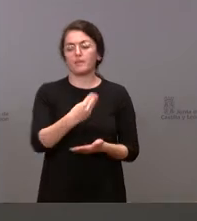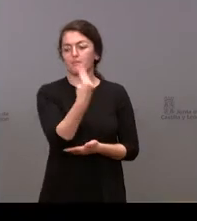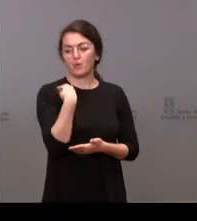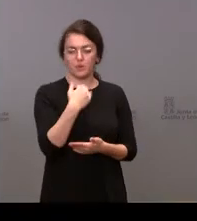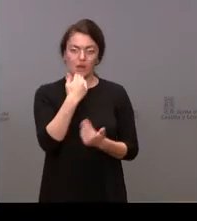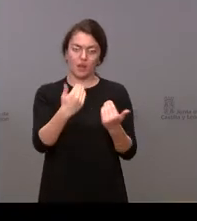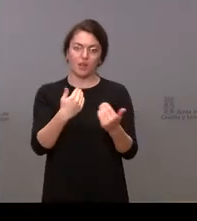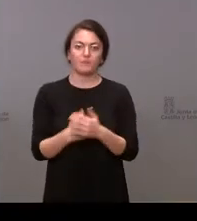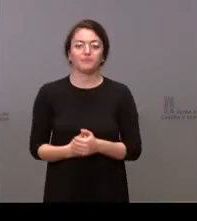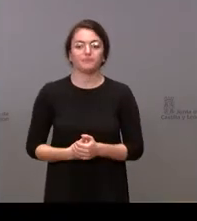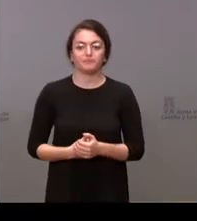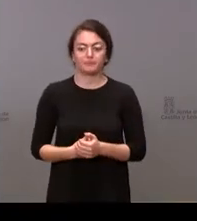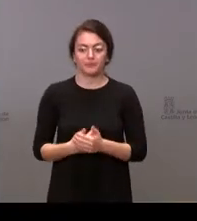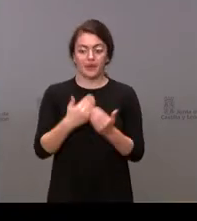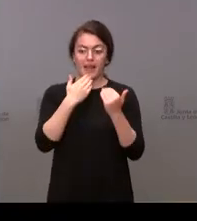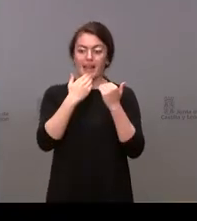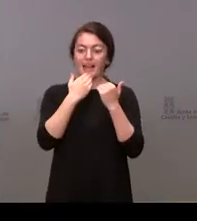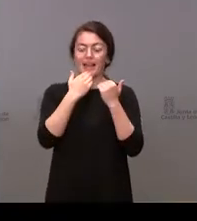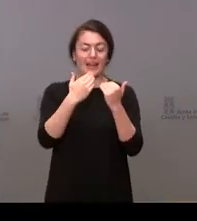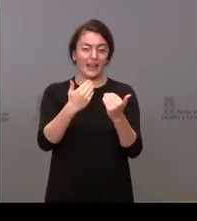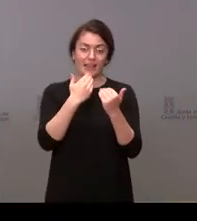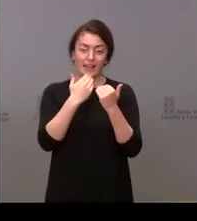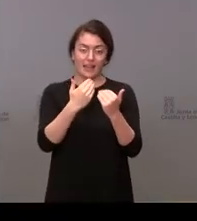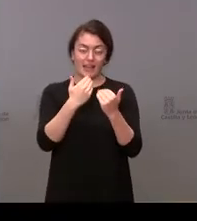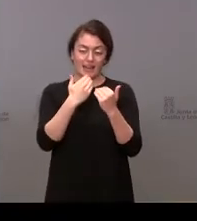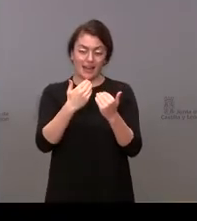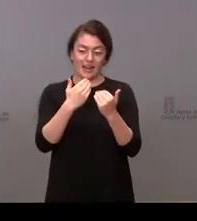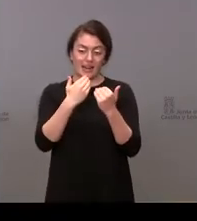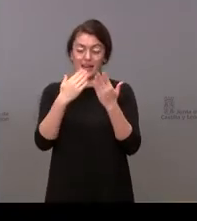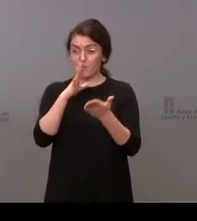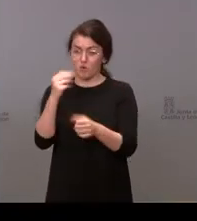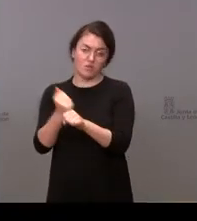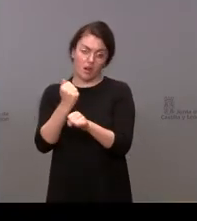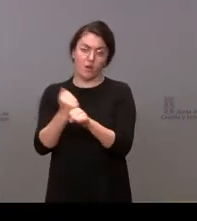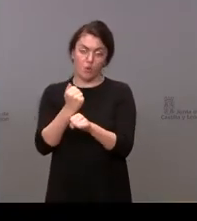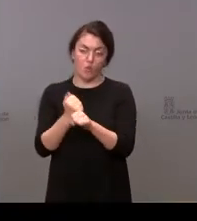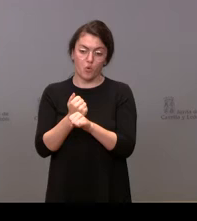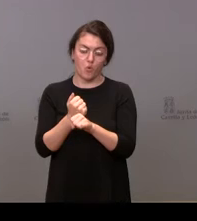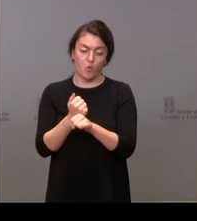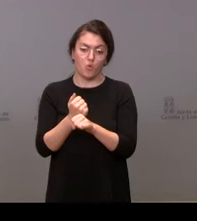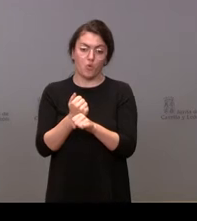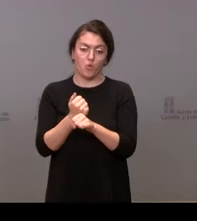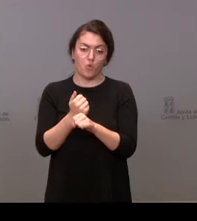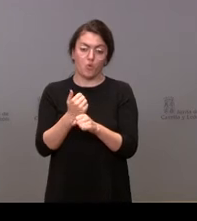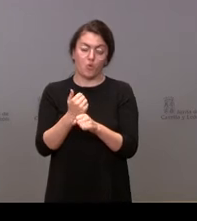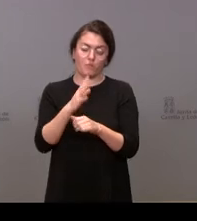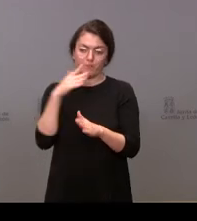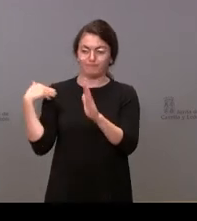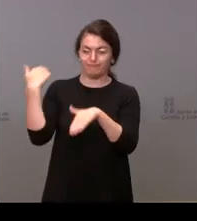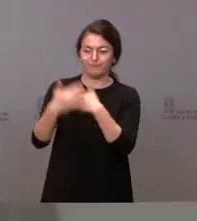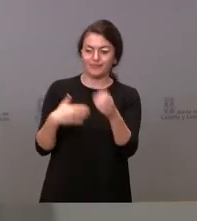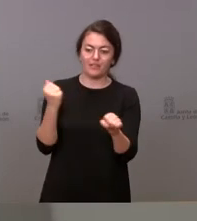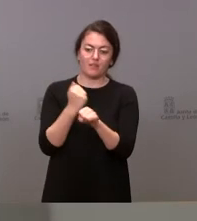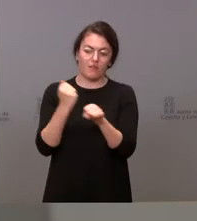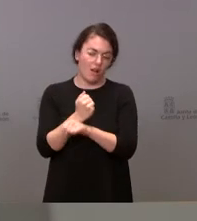Gracias. Muchísimas gracias a Joaquín por el trabajo de todos de estos años y a Ana